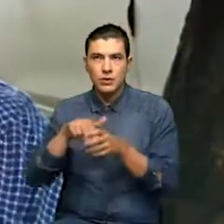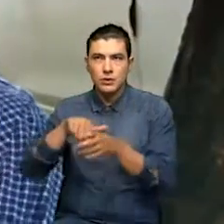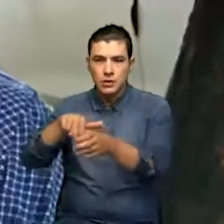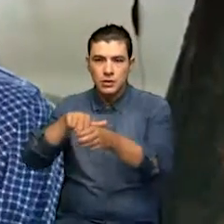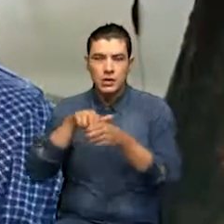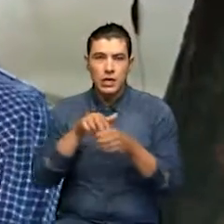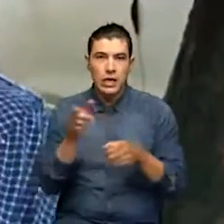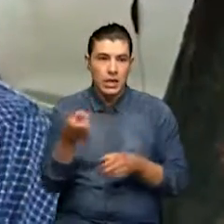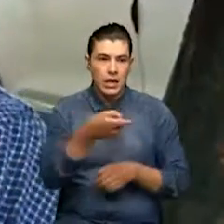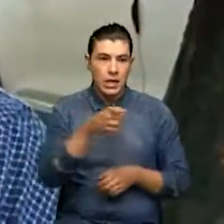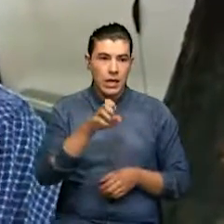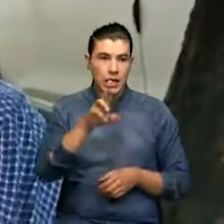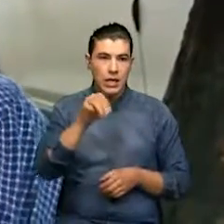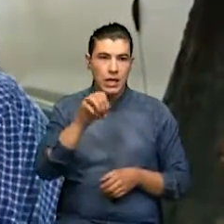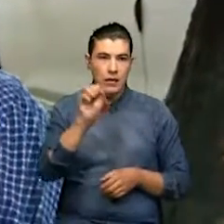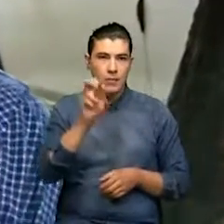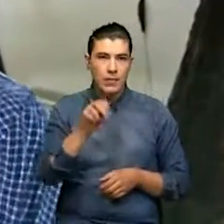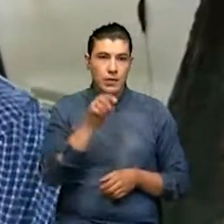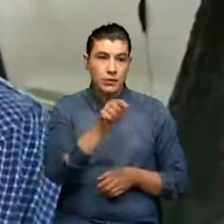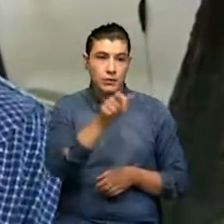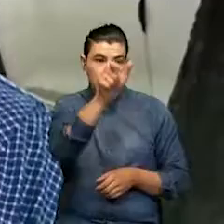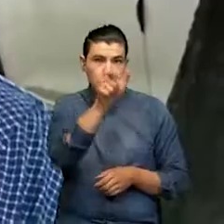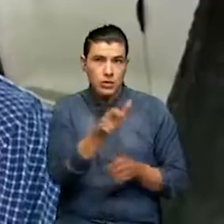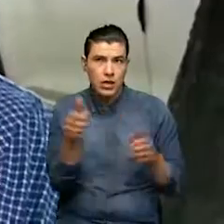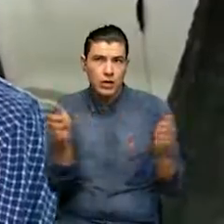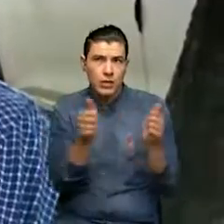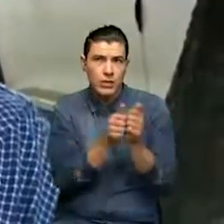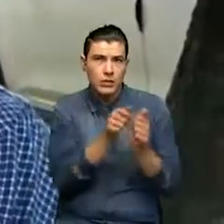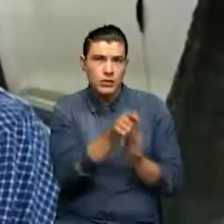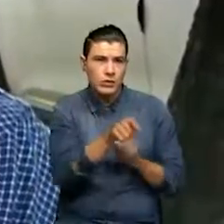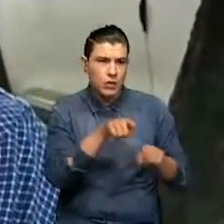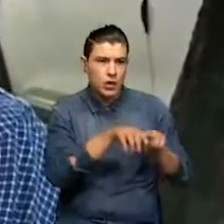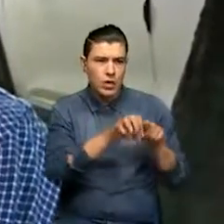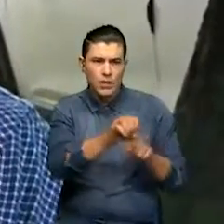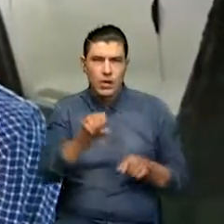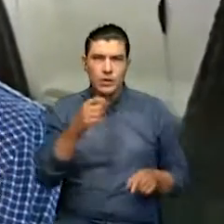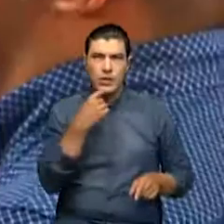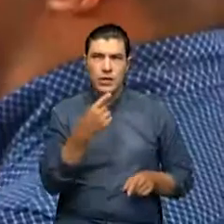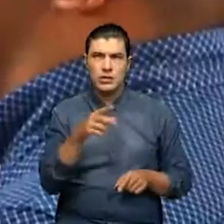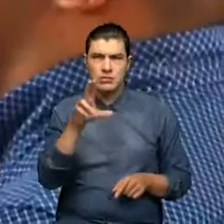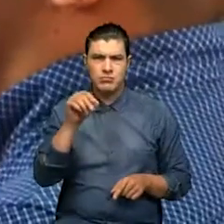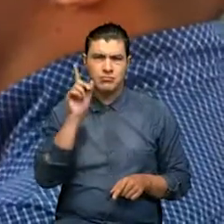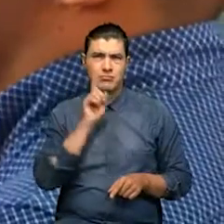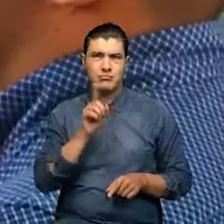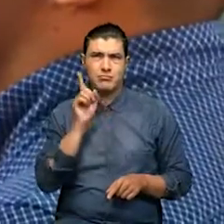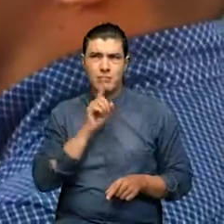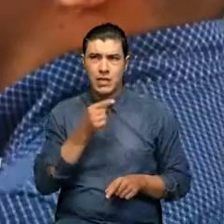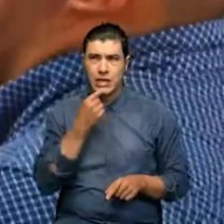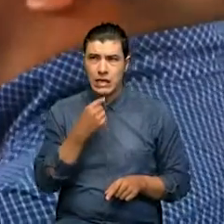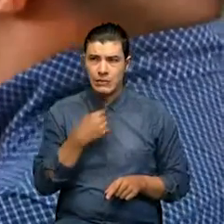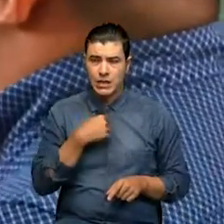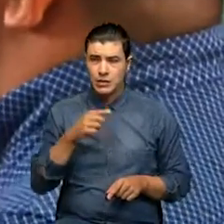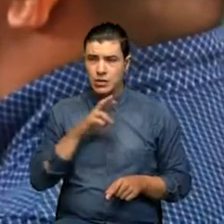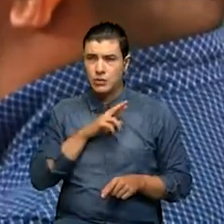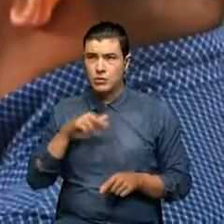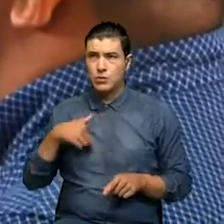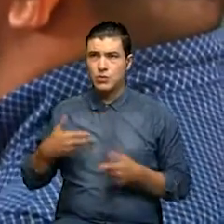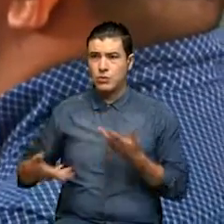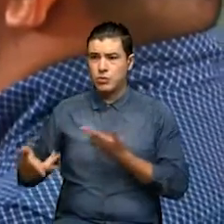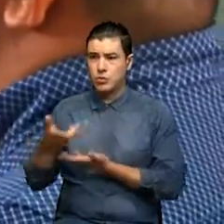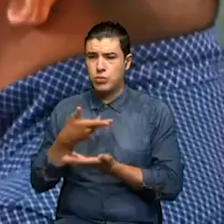germán beltrán era quien estaba en este lugar junto con su hermano y desmienten esos señalamientos y aducen que estaban de forma